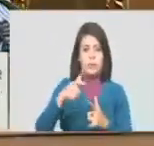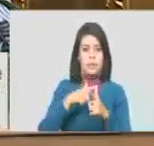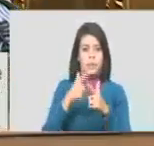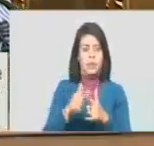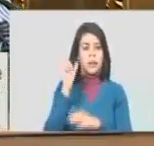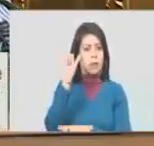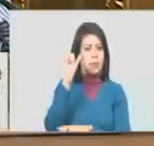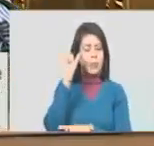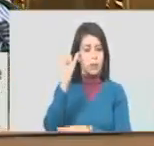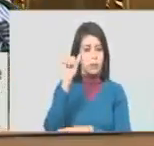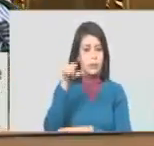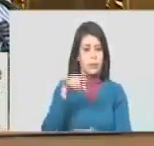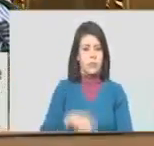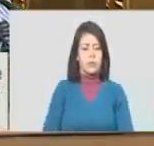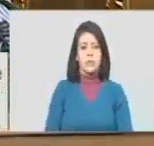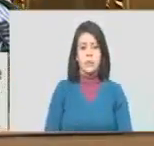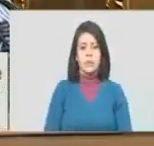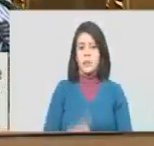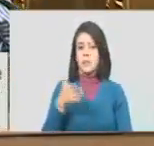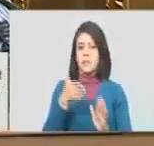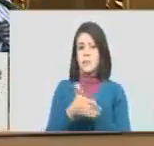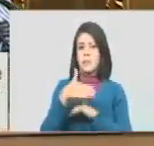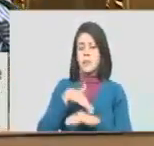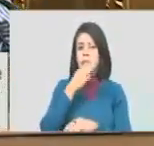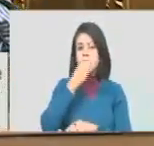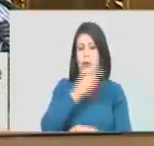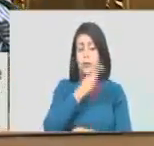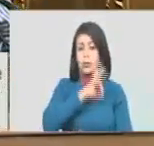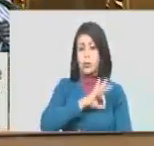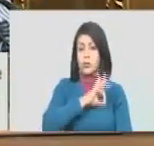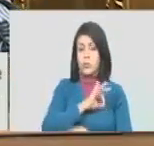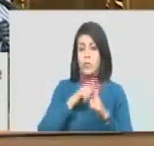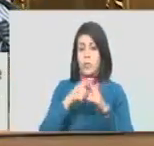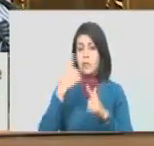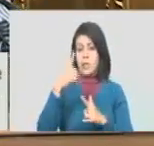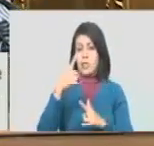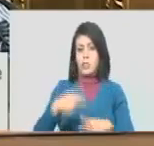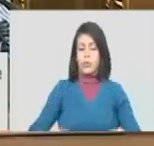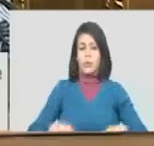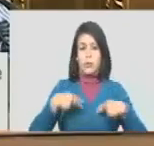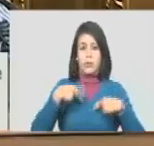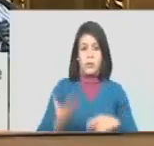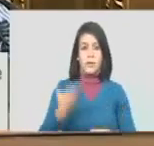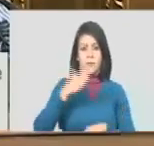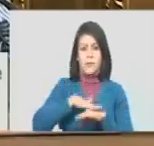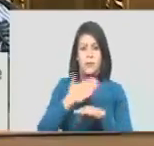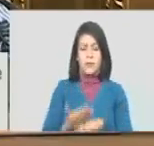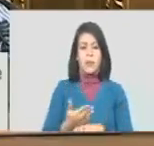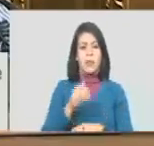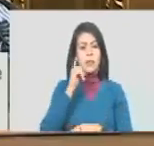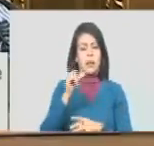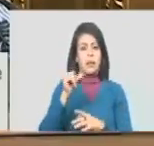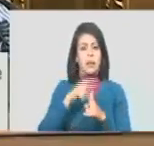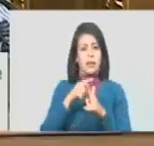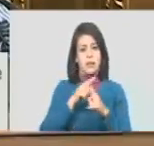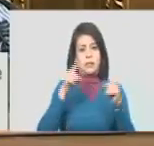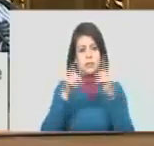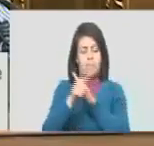con trastorno del espectro autista la seguridad social como derecho humano fundamental, irrenunciable y